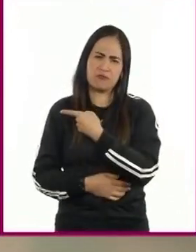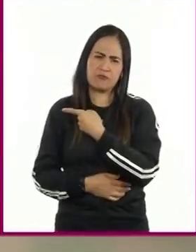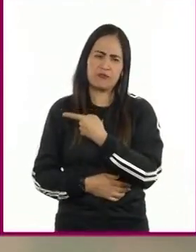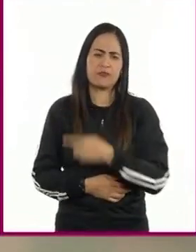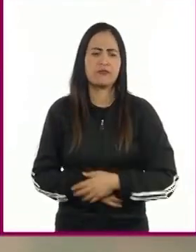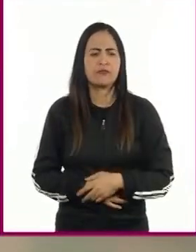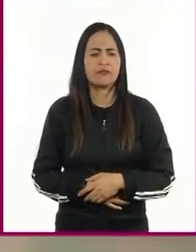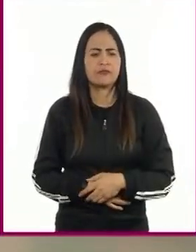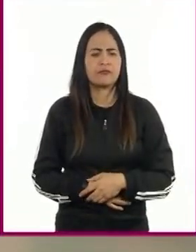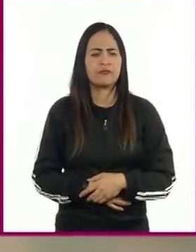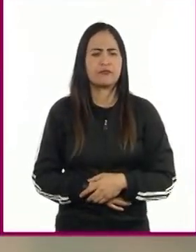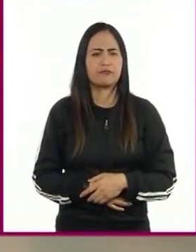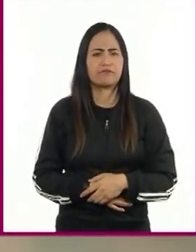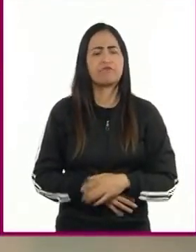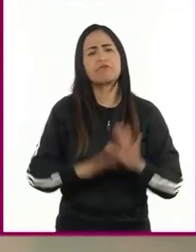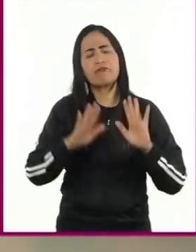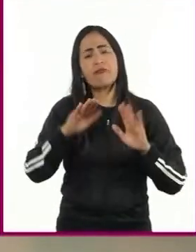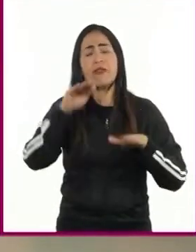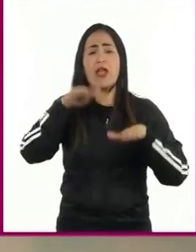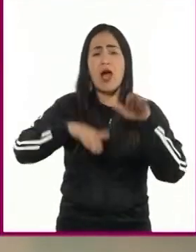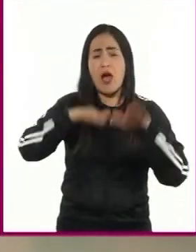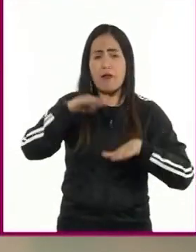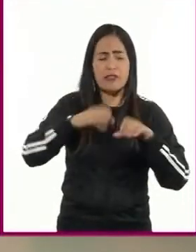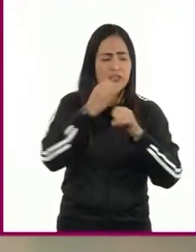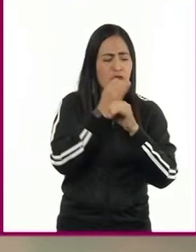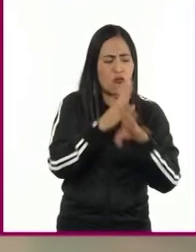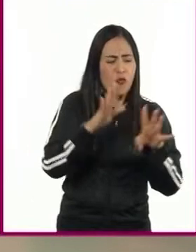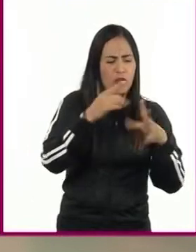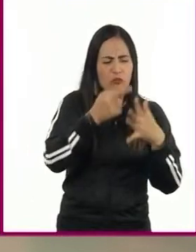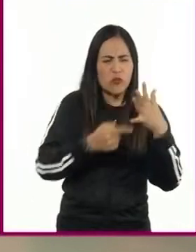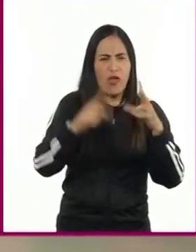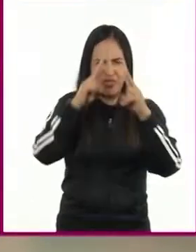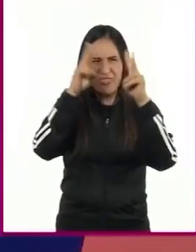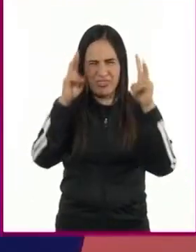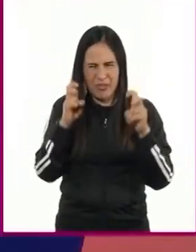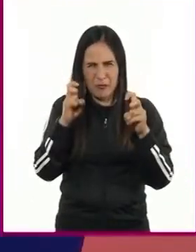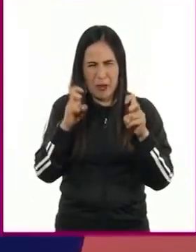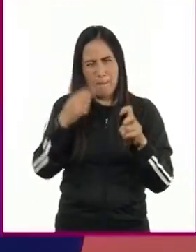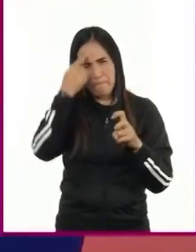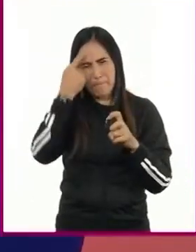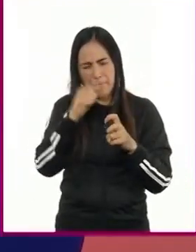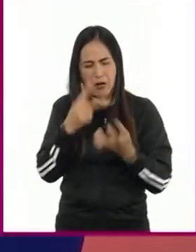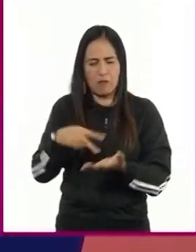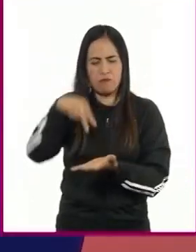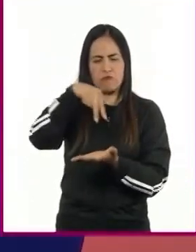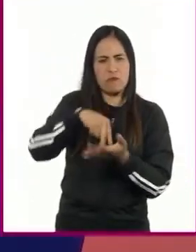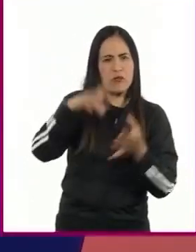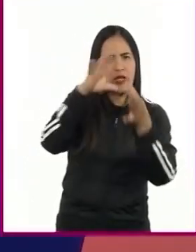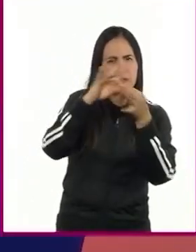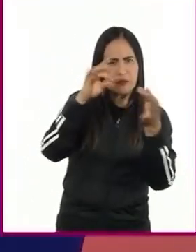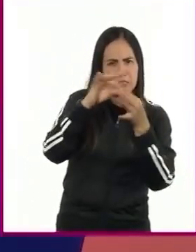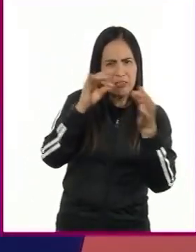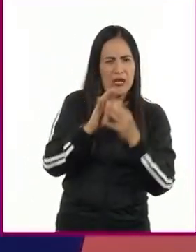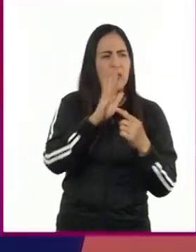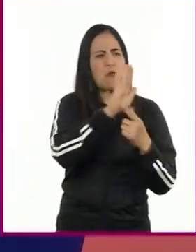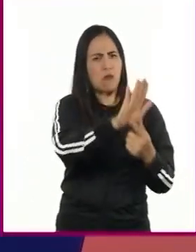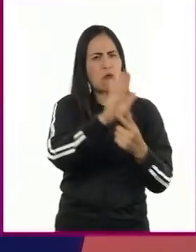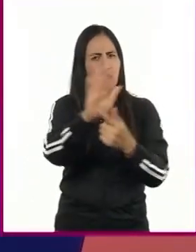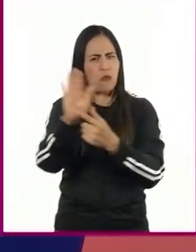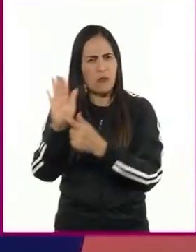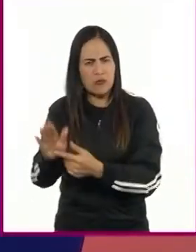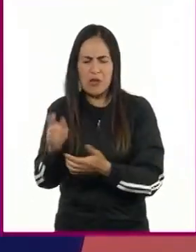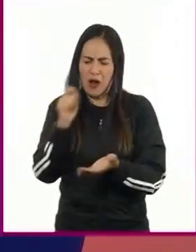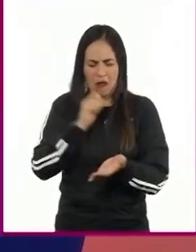En ocasiones, nos damos a la tarea de buscar información sobre un tema, ya sea para exponerlo, compartirlo, escribir sobre el mismo